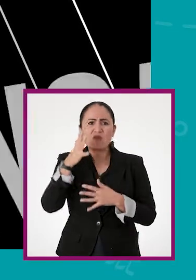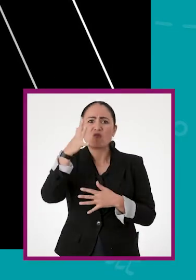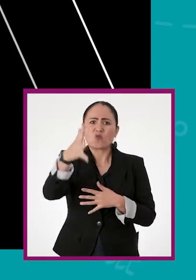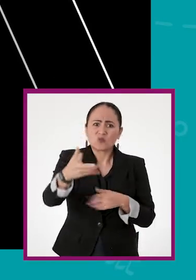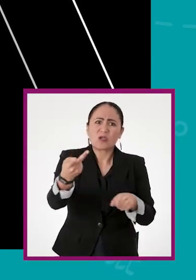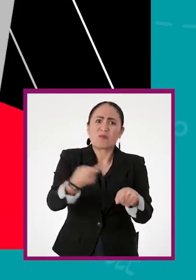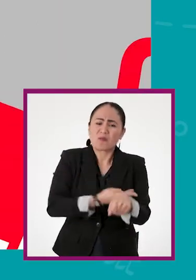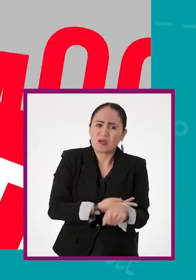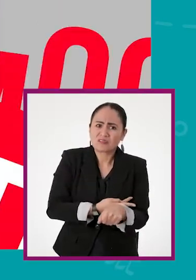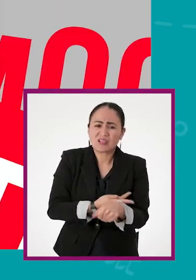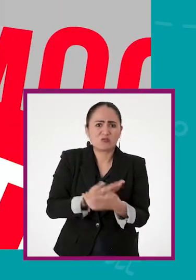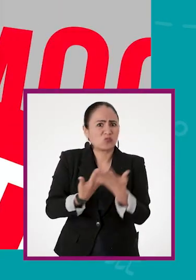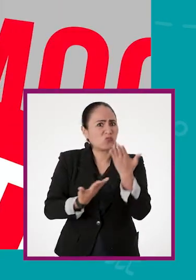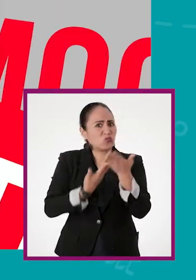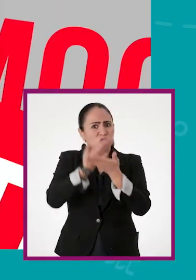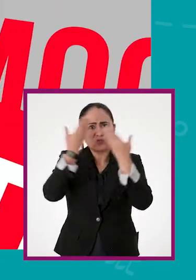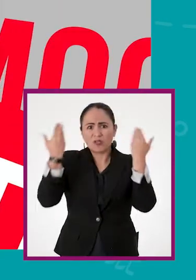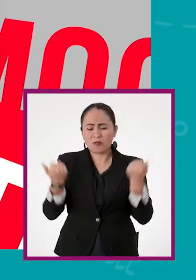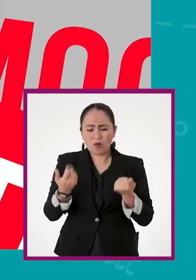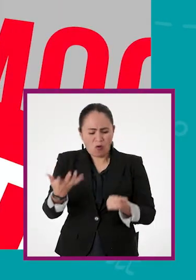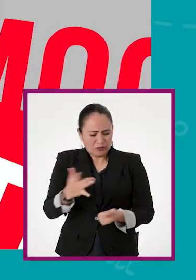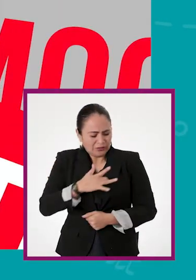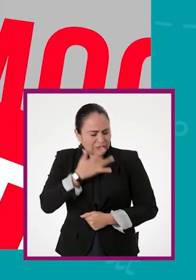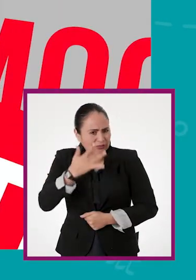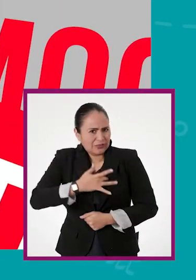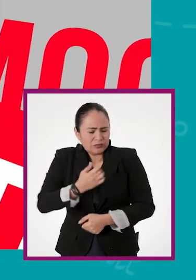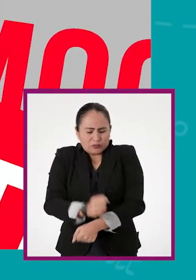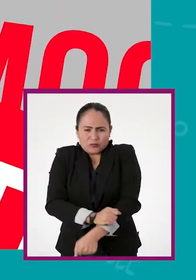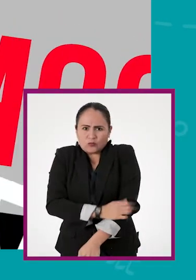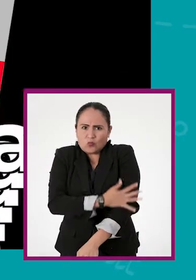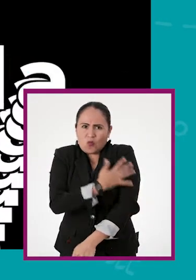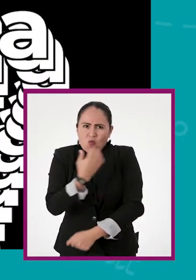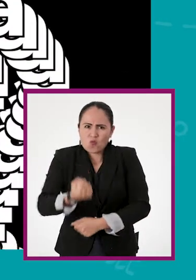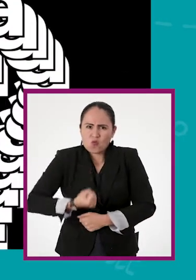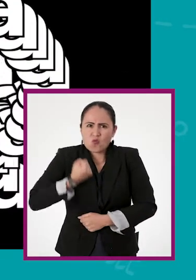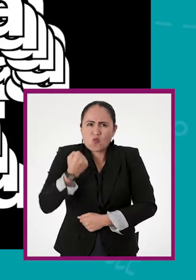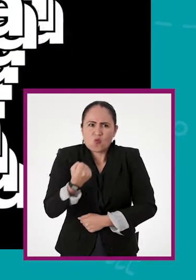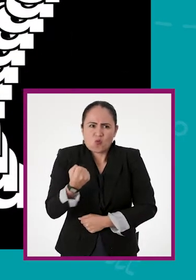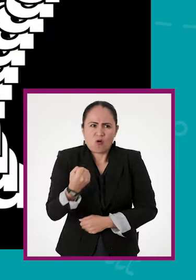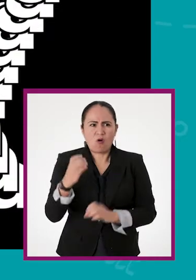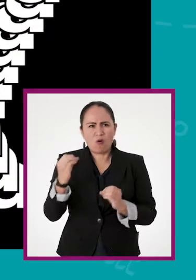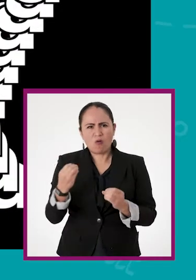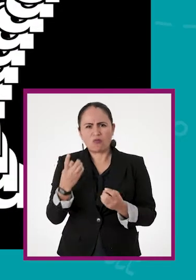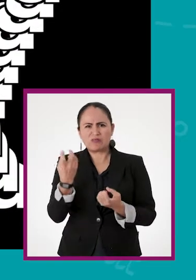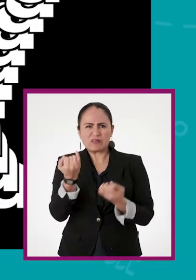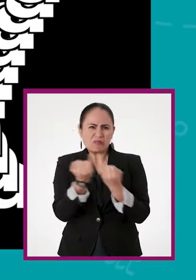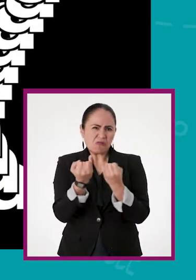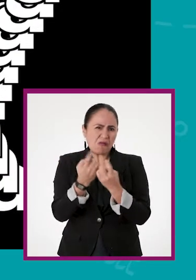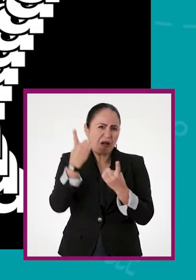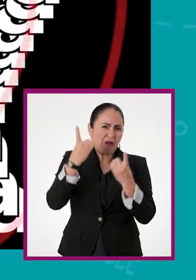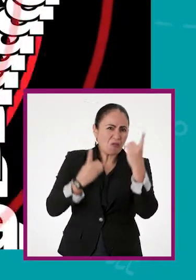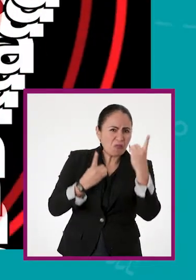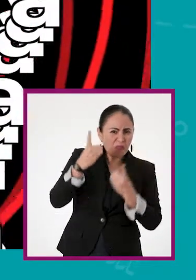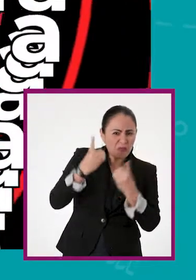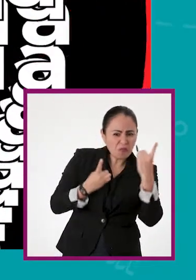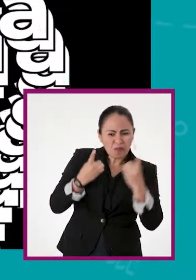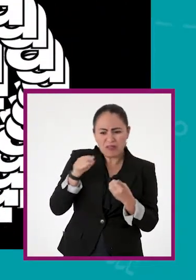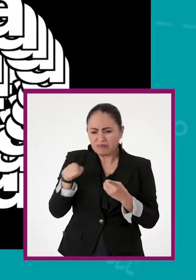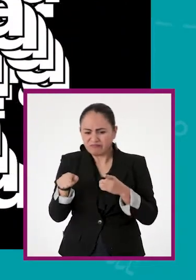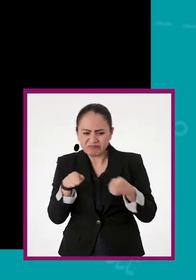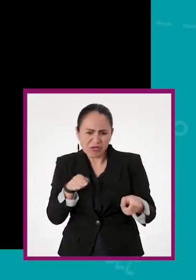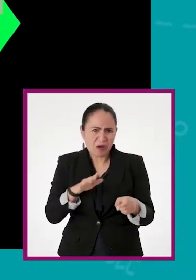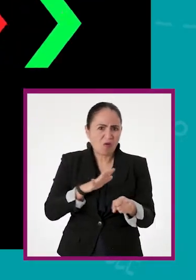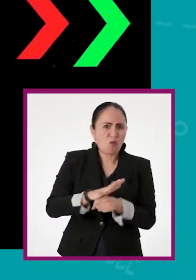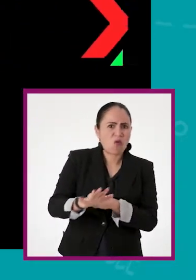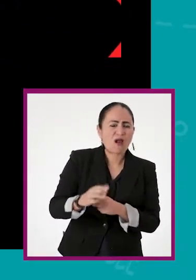en la vida, cuando experimentamos una emoción intensa, cuando nos hallamos ante una encrucijada y debemos de tomar